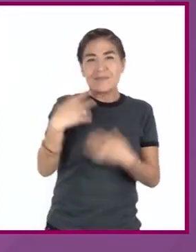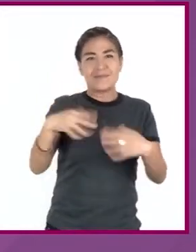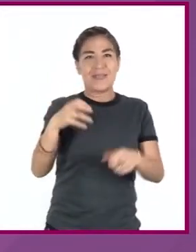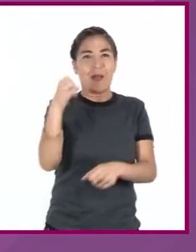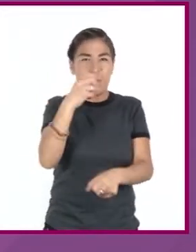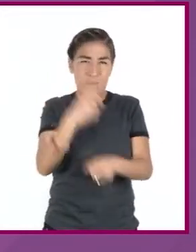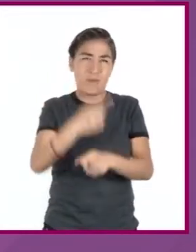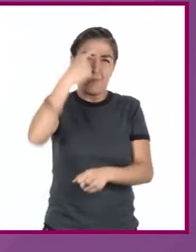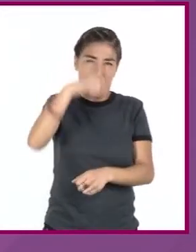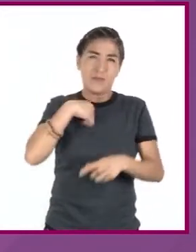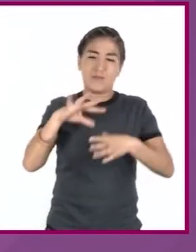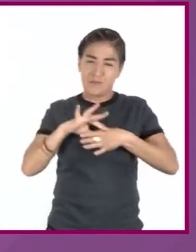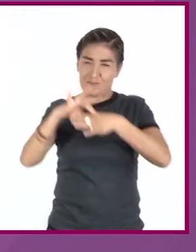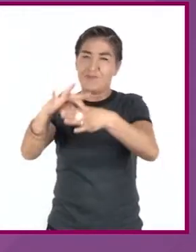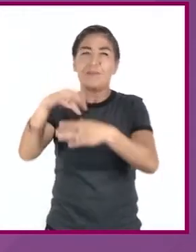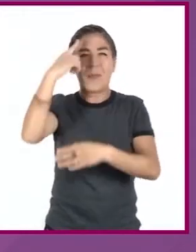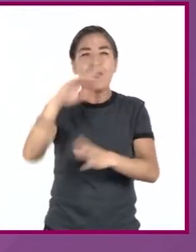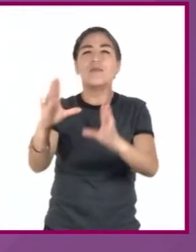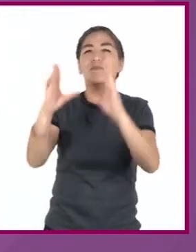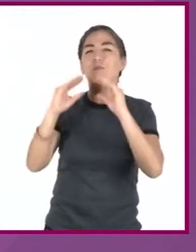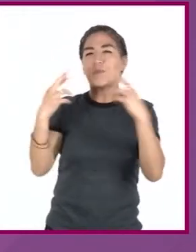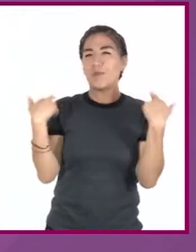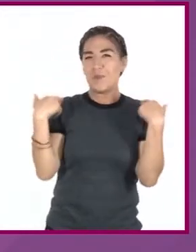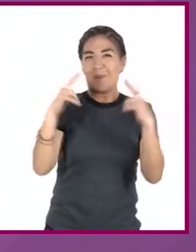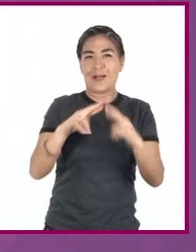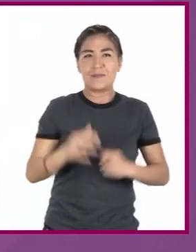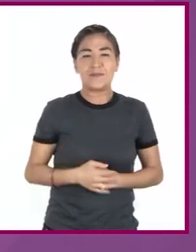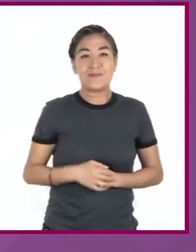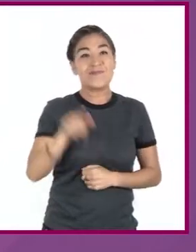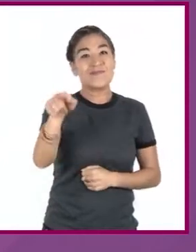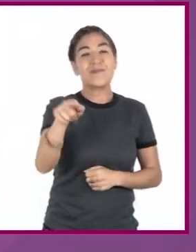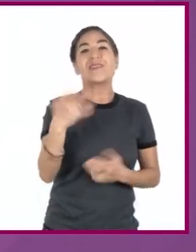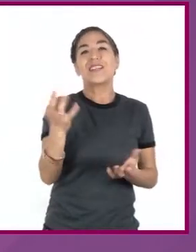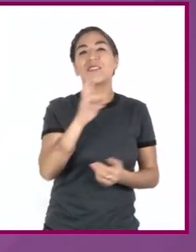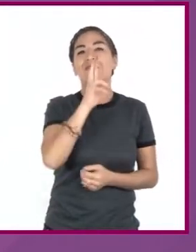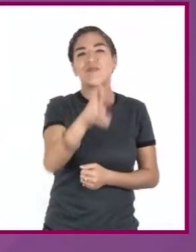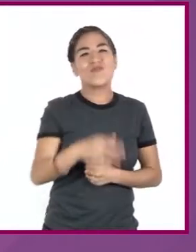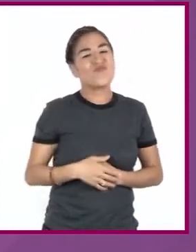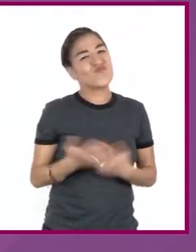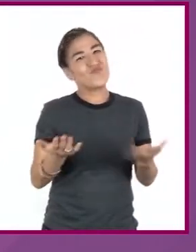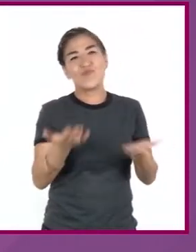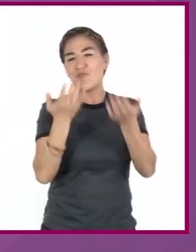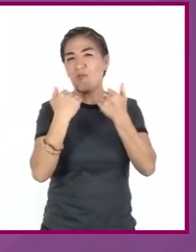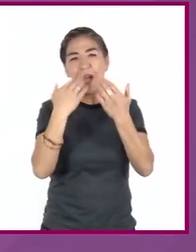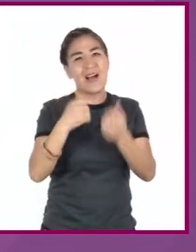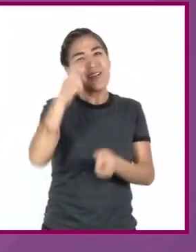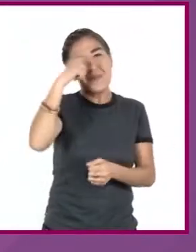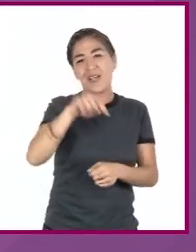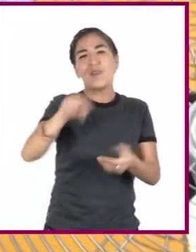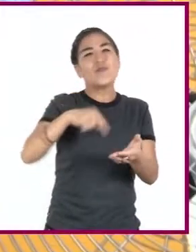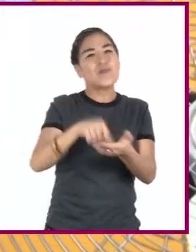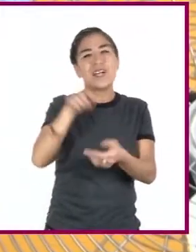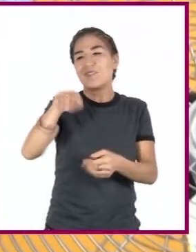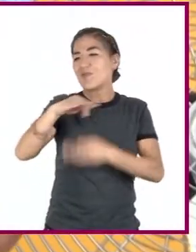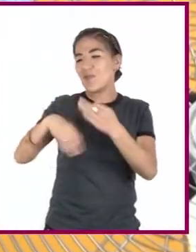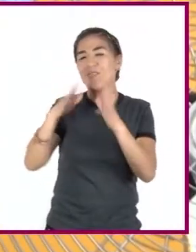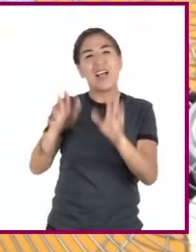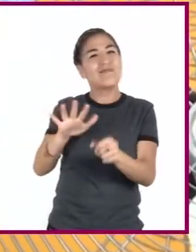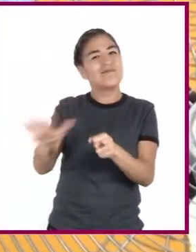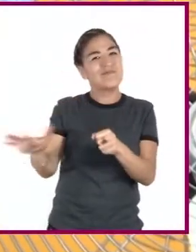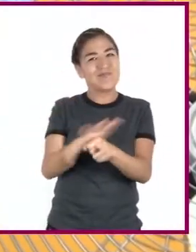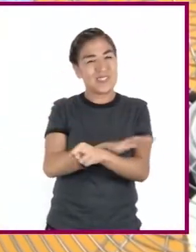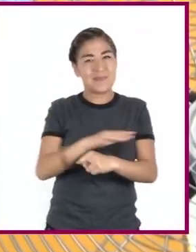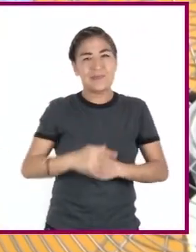que me contratara como su aprendiz. Sin embargo, su respuesta fue que no había ningún puesto disponible. Oiga, pero